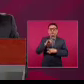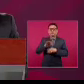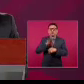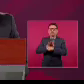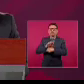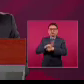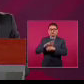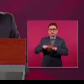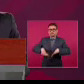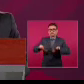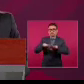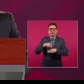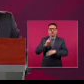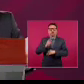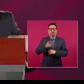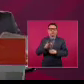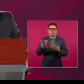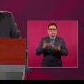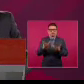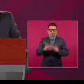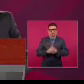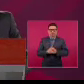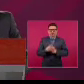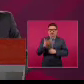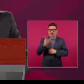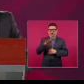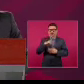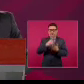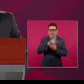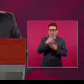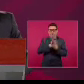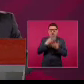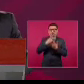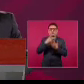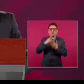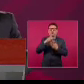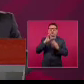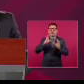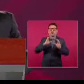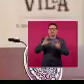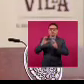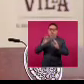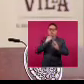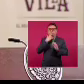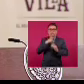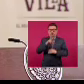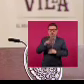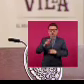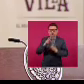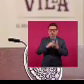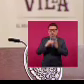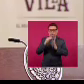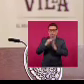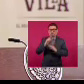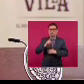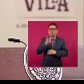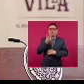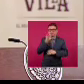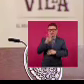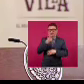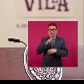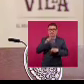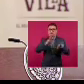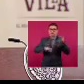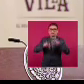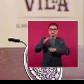protegida, estamos haciendo más de 10 programas ambientales con una inversión de casi 200 millones de pesos para